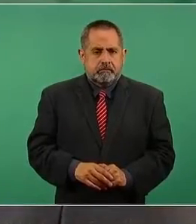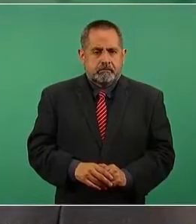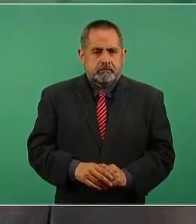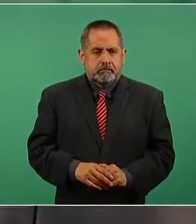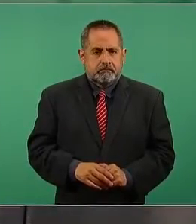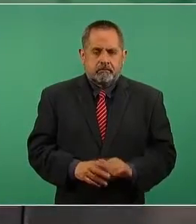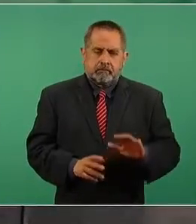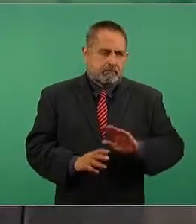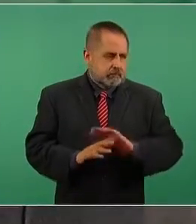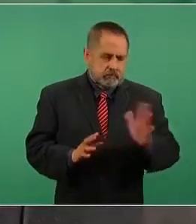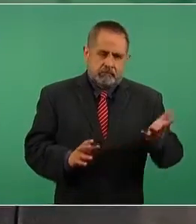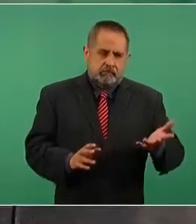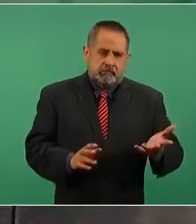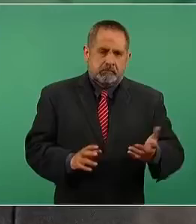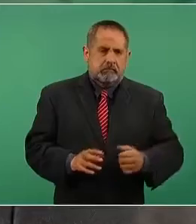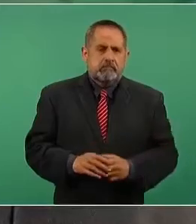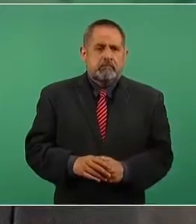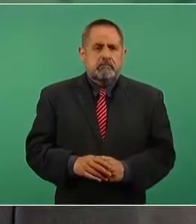no es de que